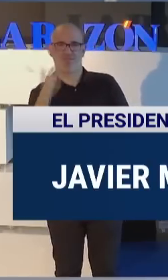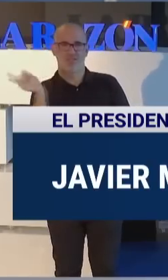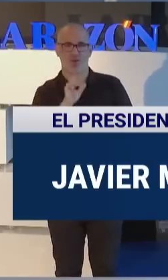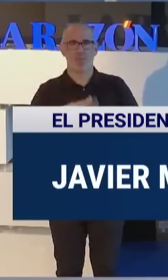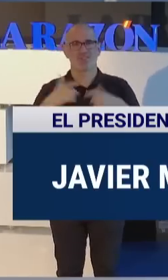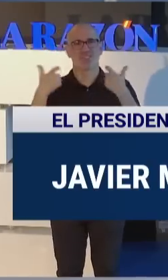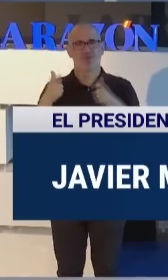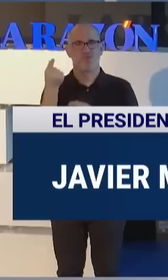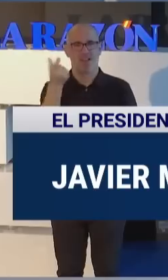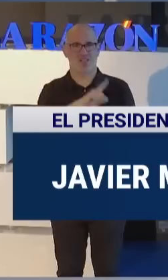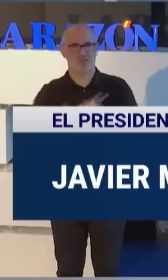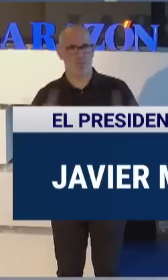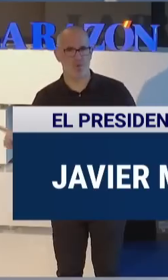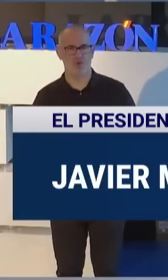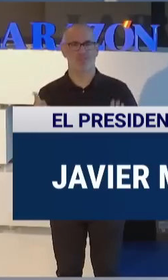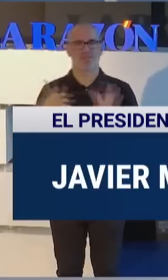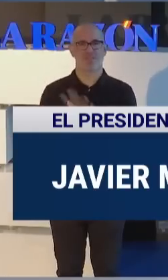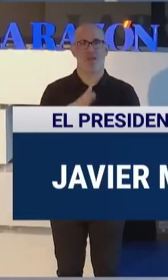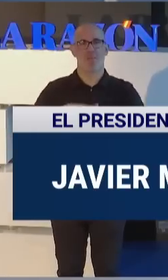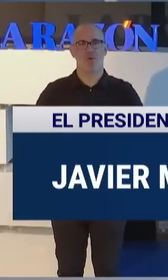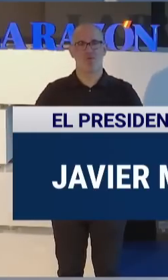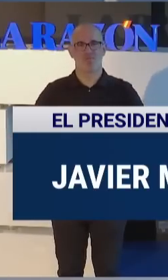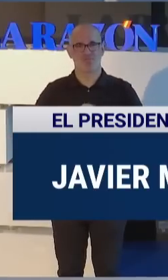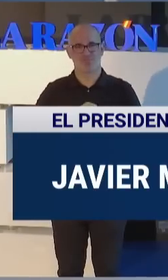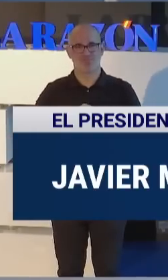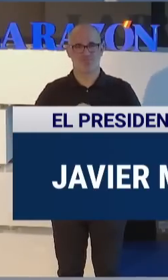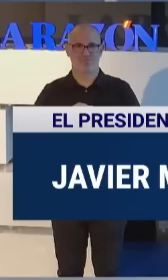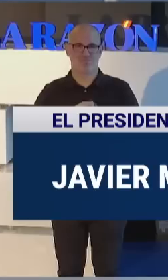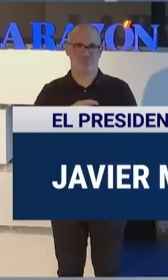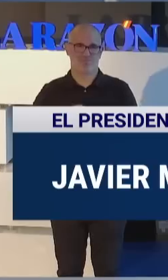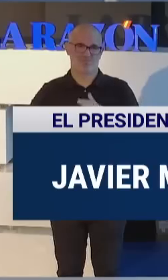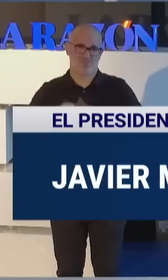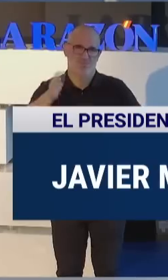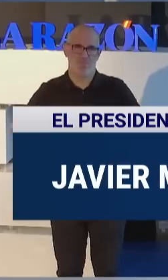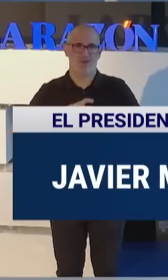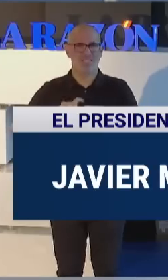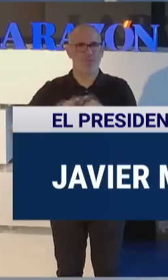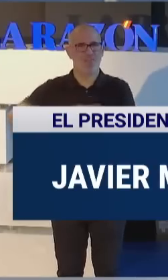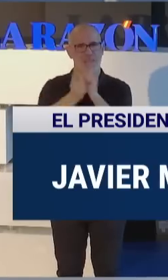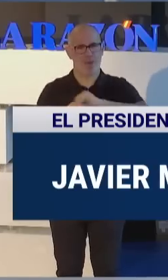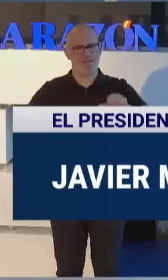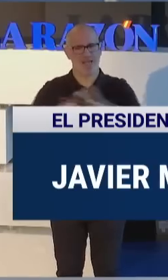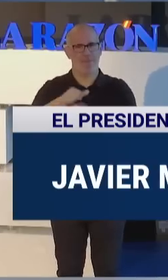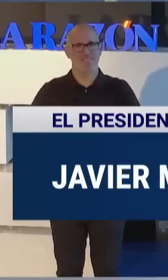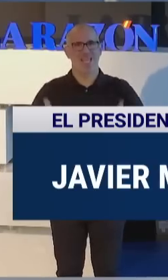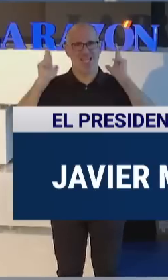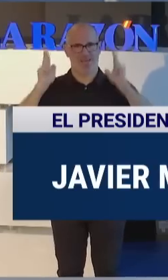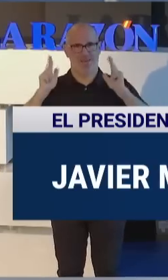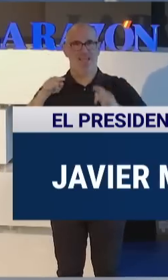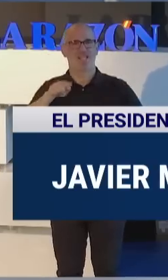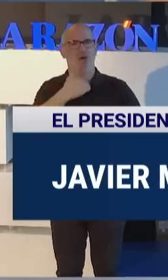sector financiero y no va a haber emisión por sector externo, con lo cual el tipo de cambio va a ser libre. Y esta es la